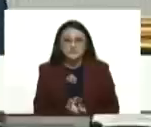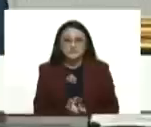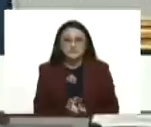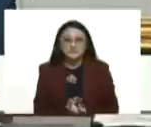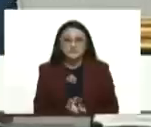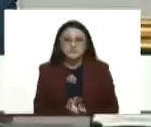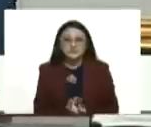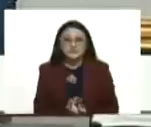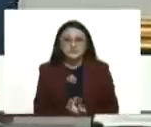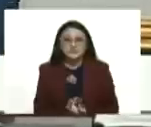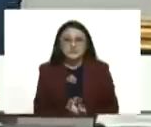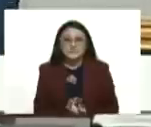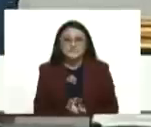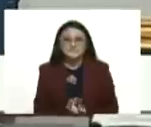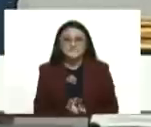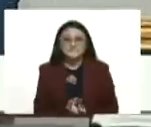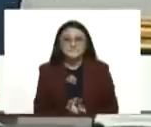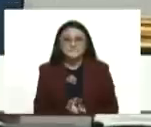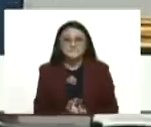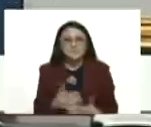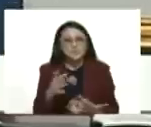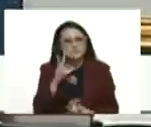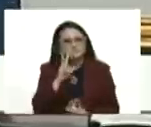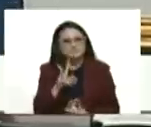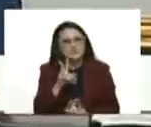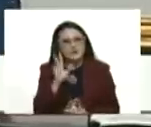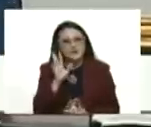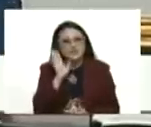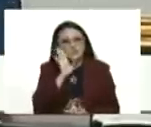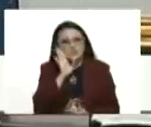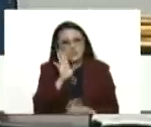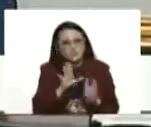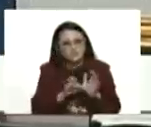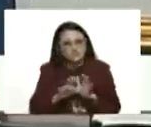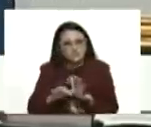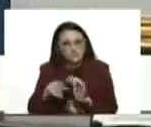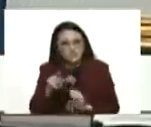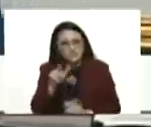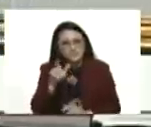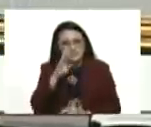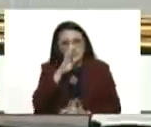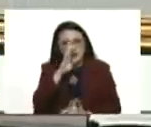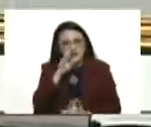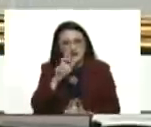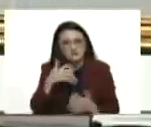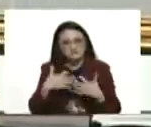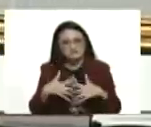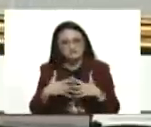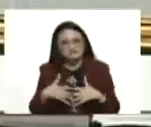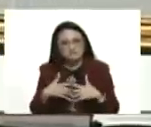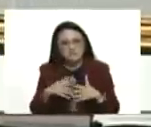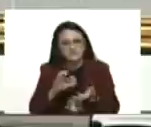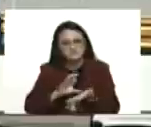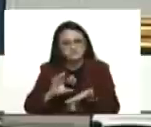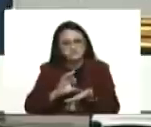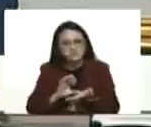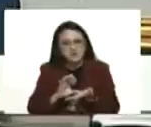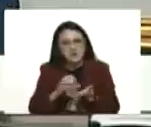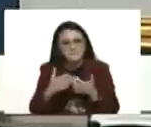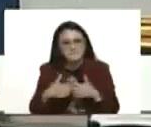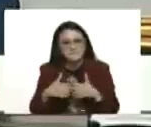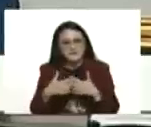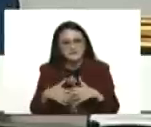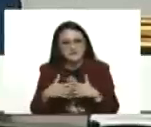¿Cuándo se vio un corruptor, un banquero, un financista, un